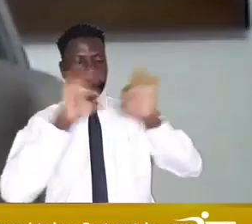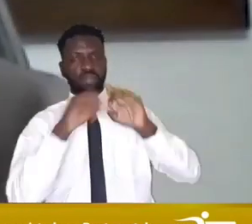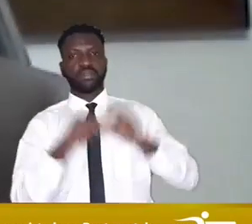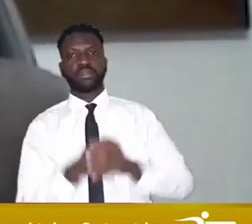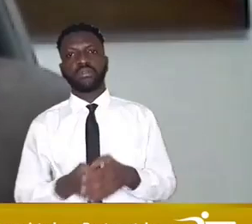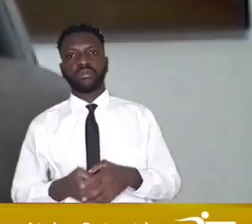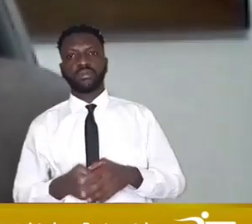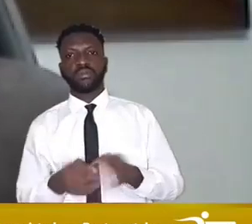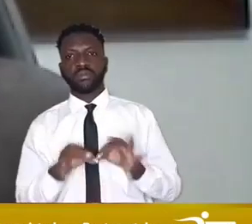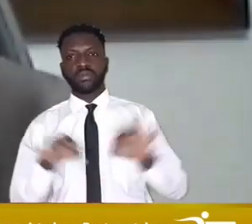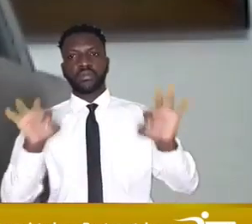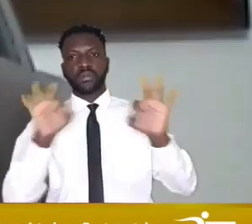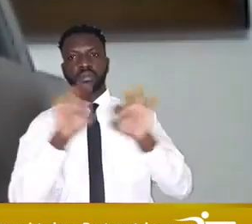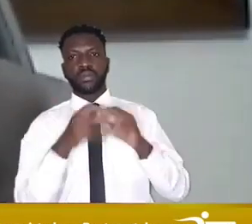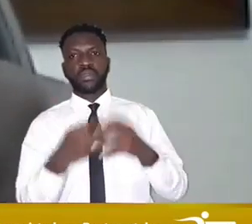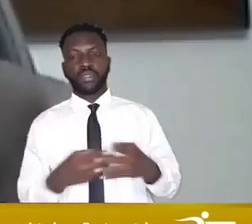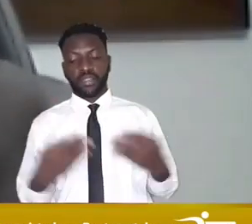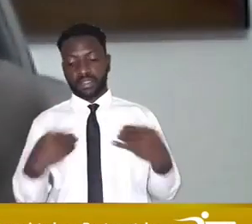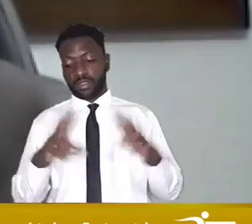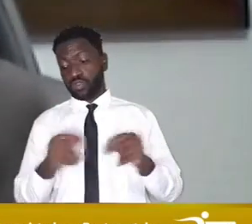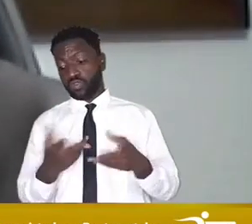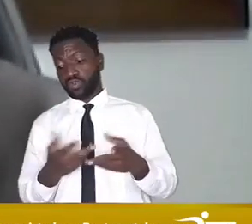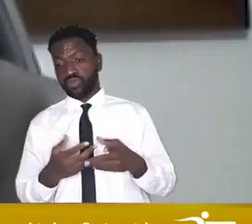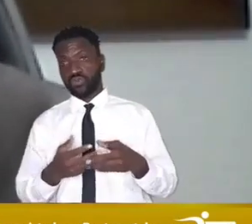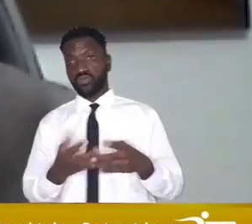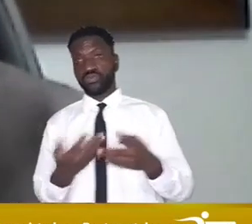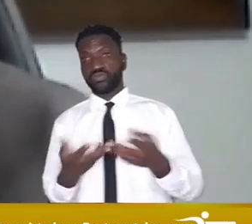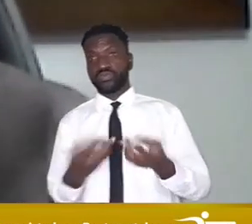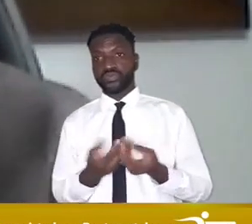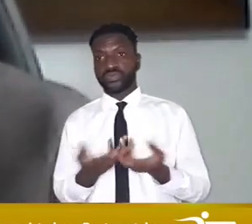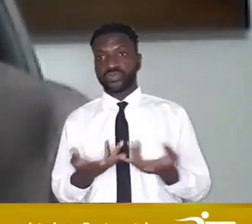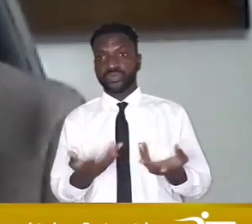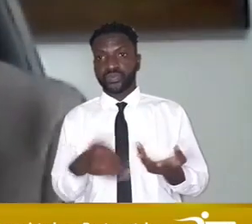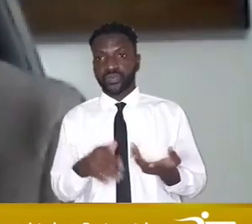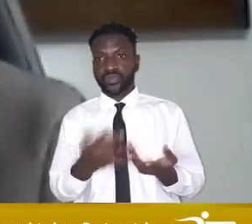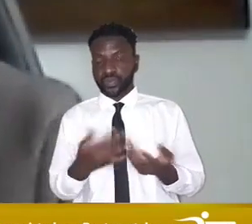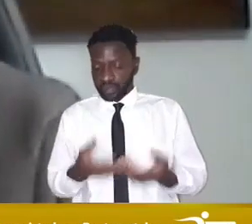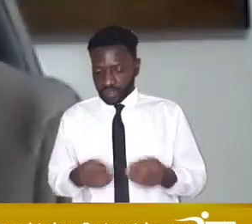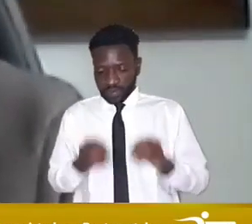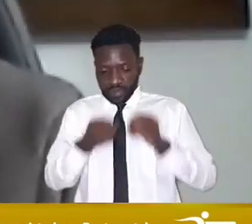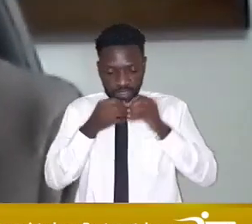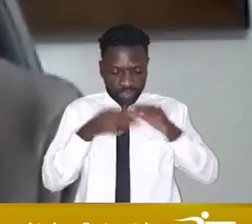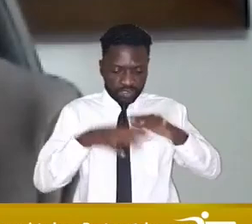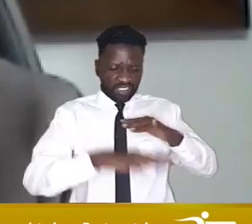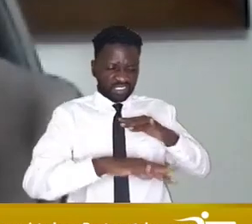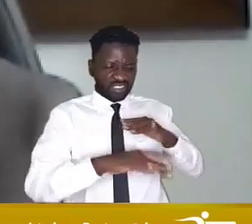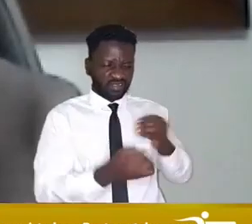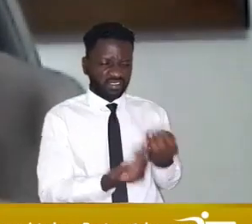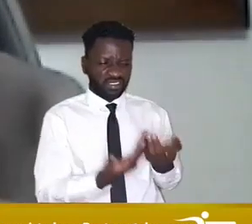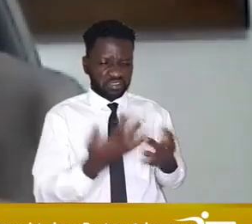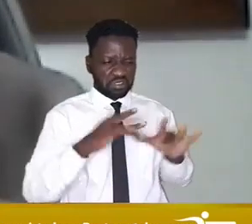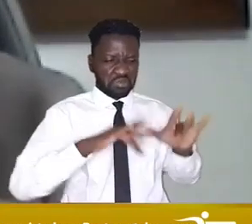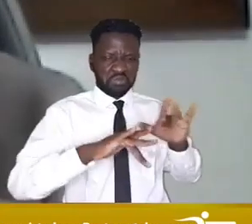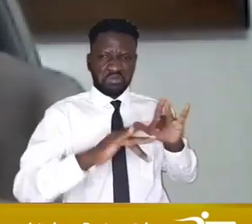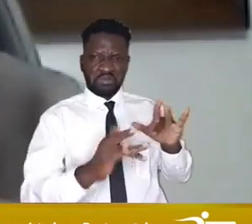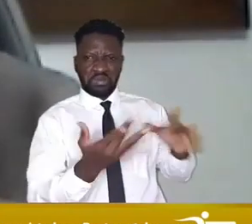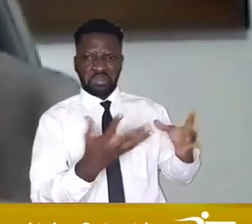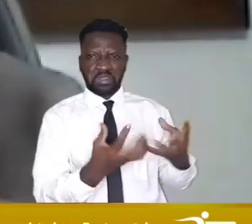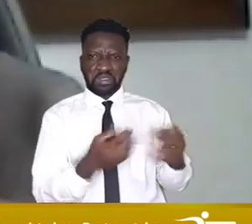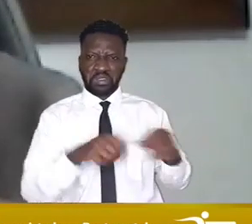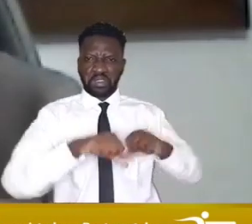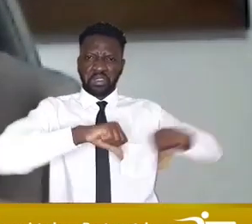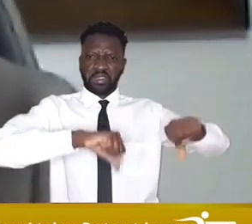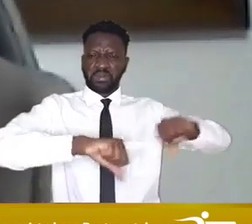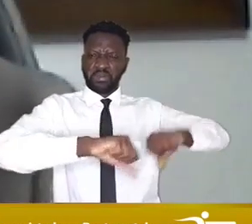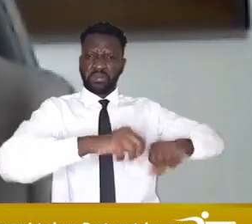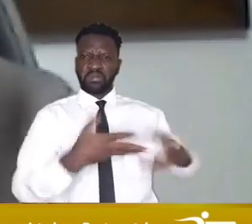es importante que no permitamos que el campo se siembre de cizaña. Es importante que nosotros no